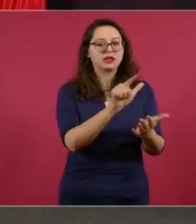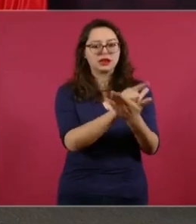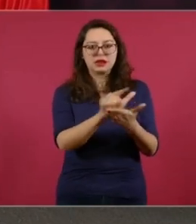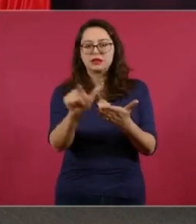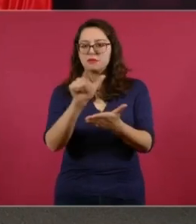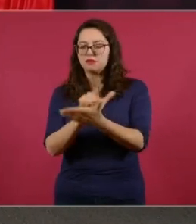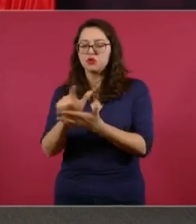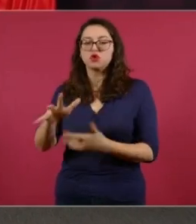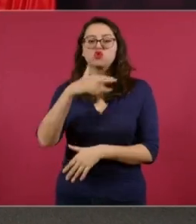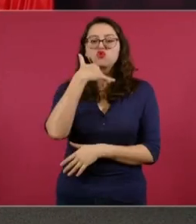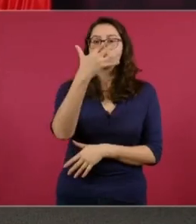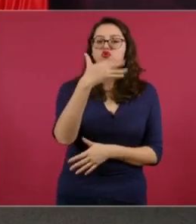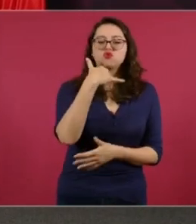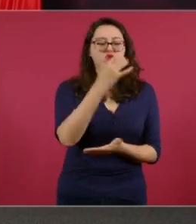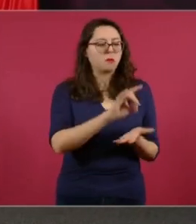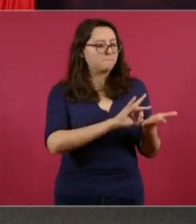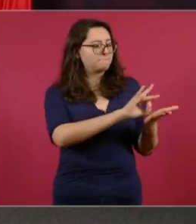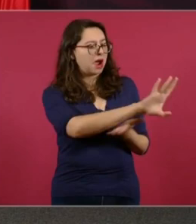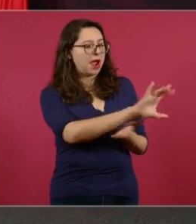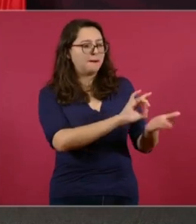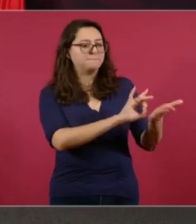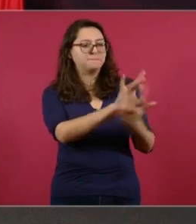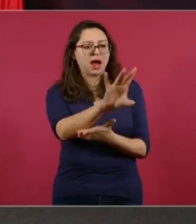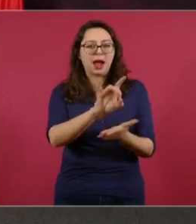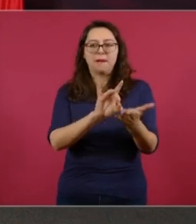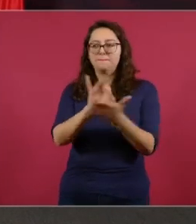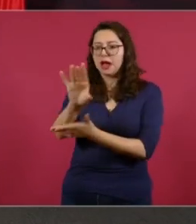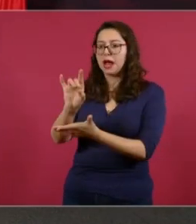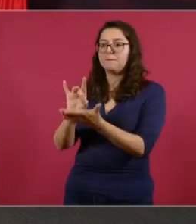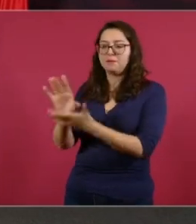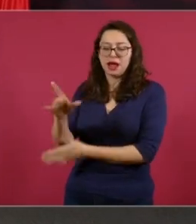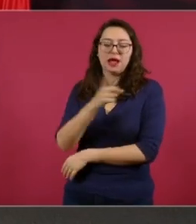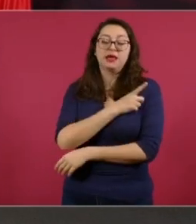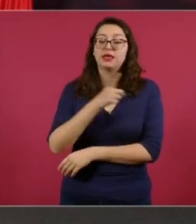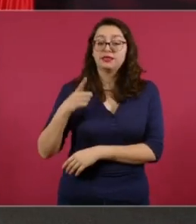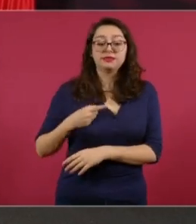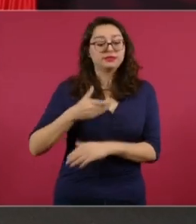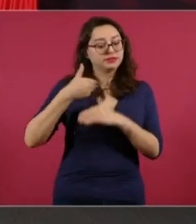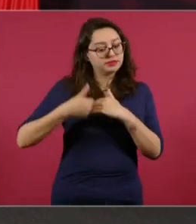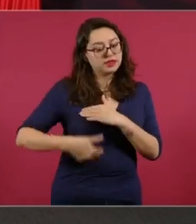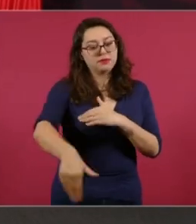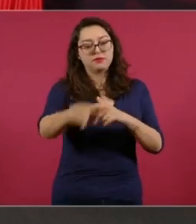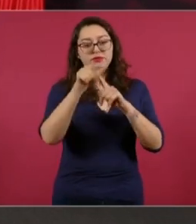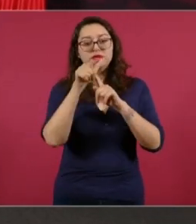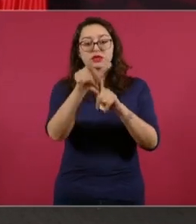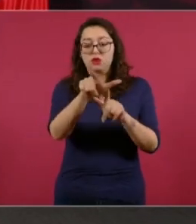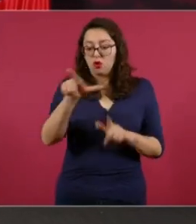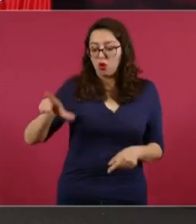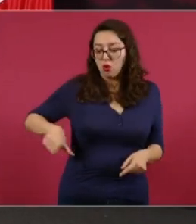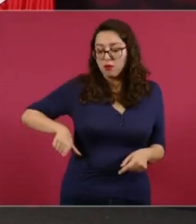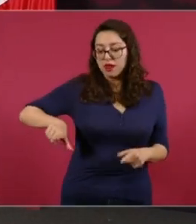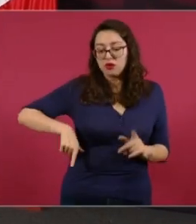Hay que desterrar la corrupción, hay que purificar la vida pública del país.